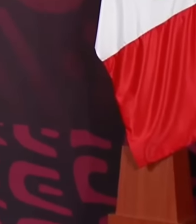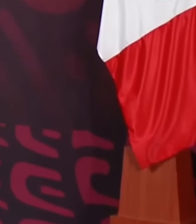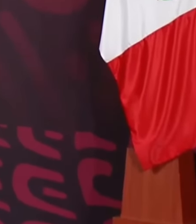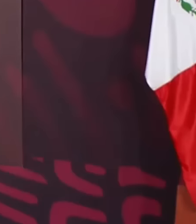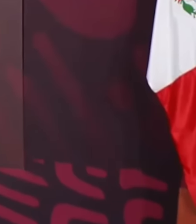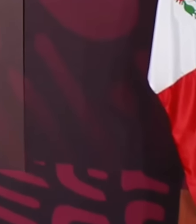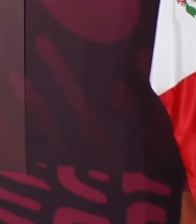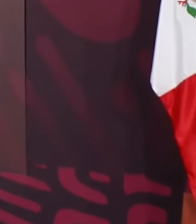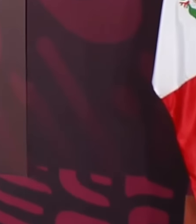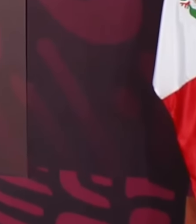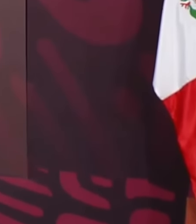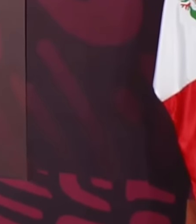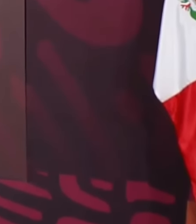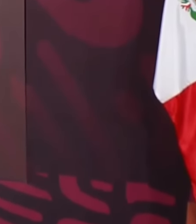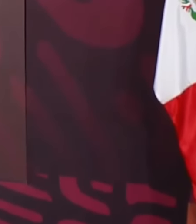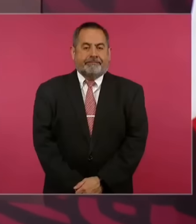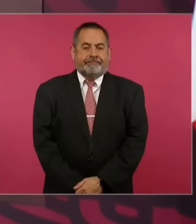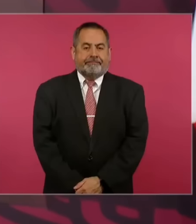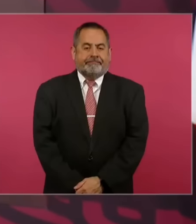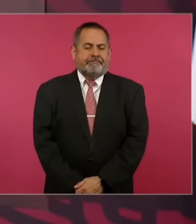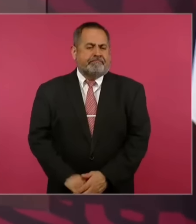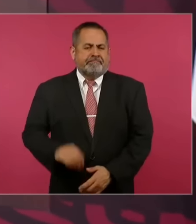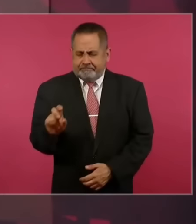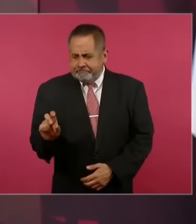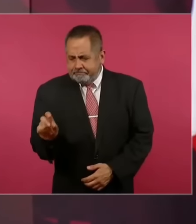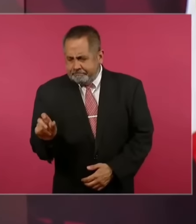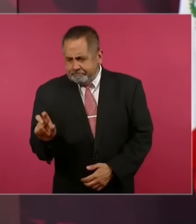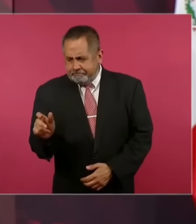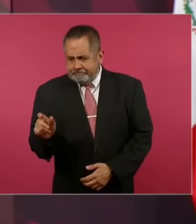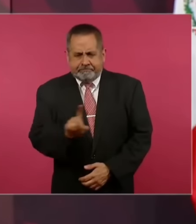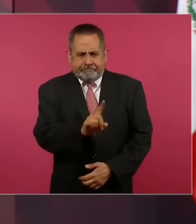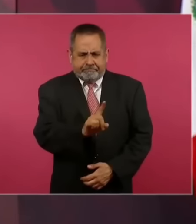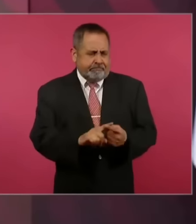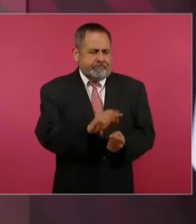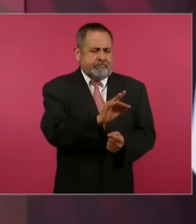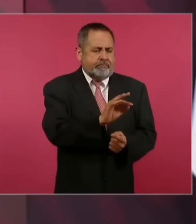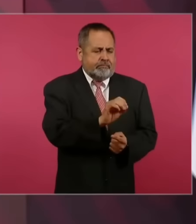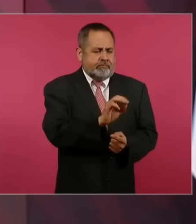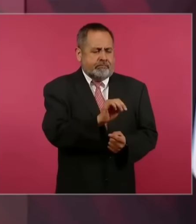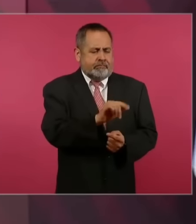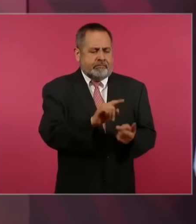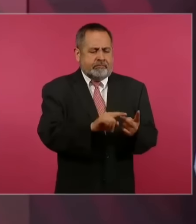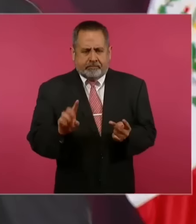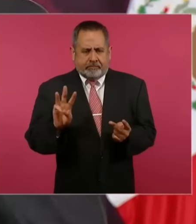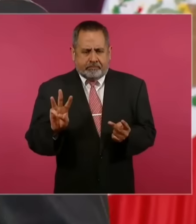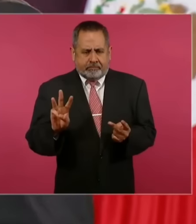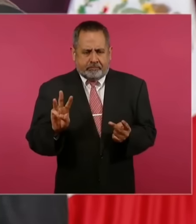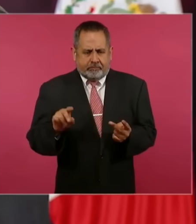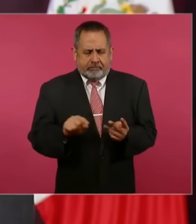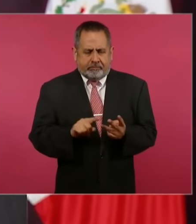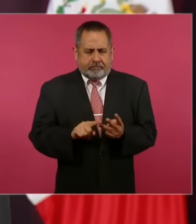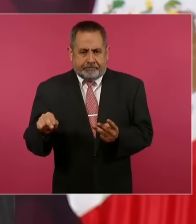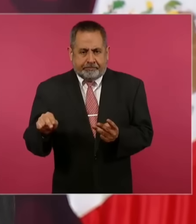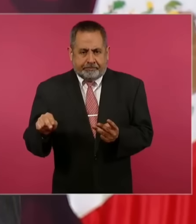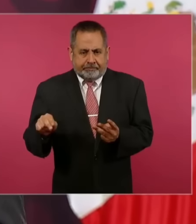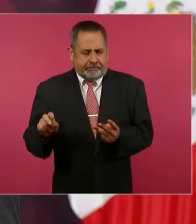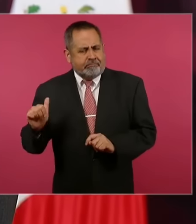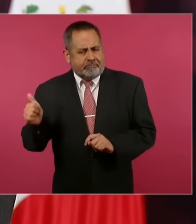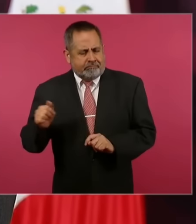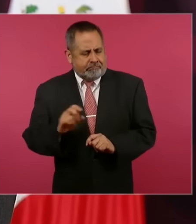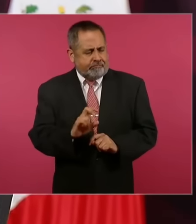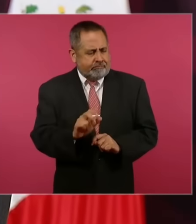un noticiero de Fórmula, y cámbienle a uno de la W, y luego cámbienle a uno de Imagen, y